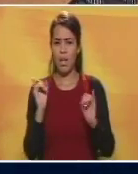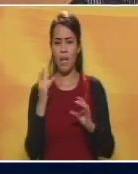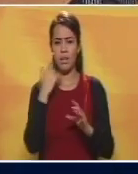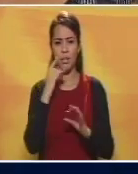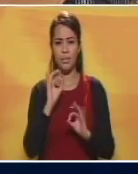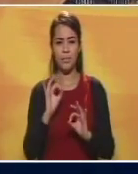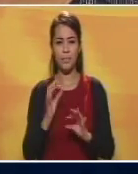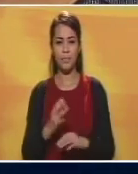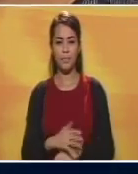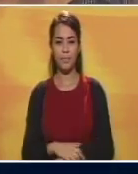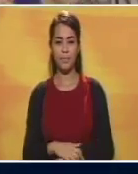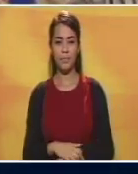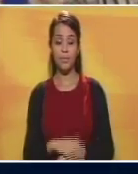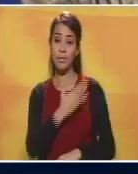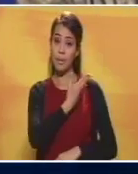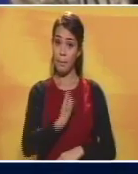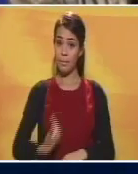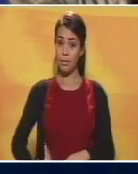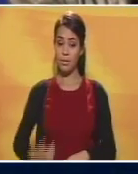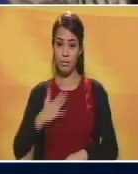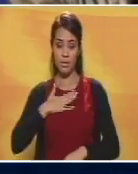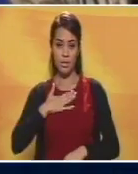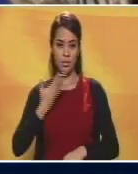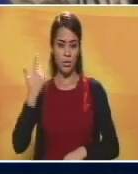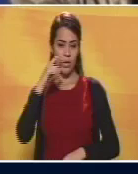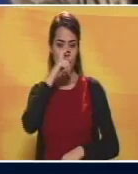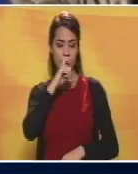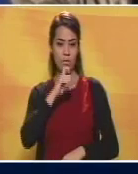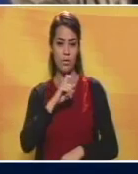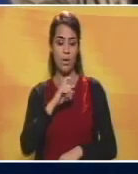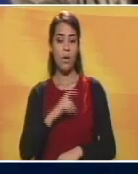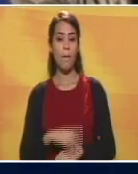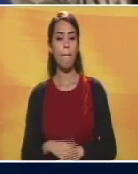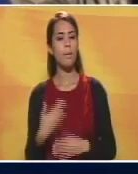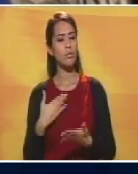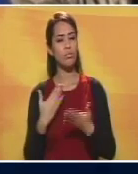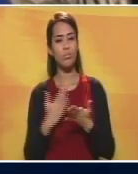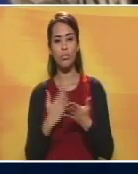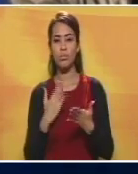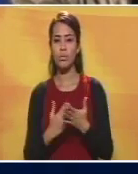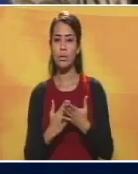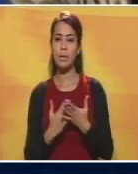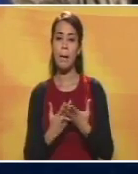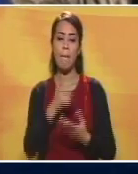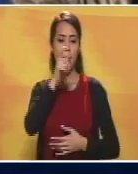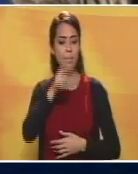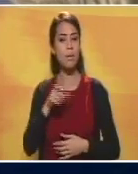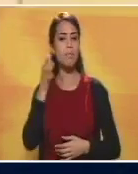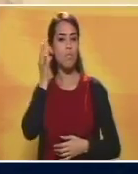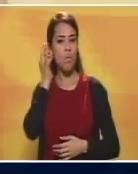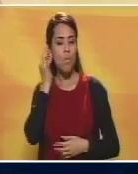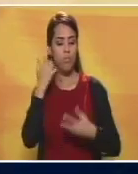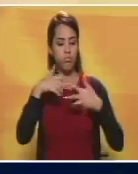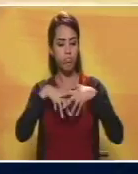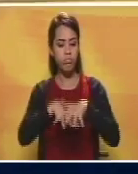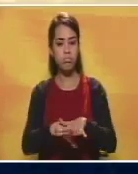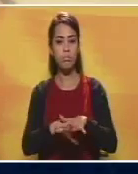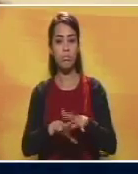de Miss, que hace en mi caso un par de años, pero bueno, siempre en busca de esa mujer integral, y hoy